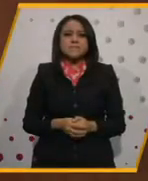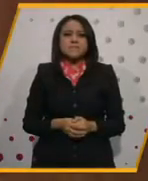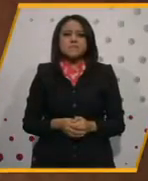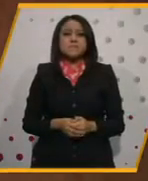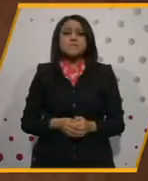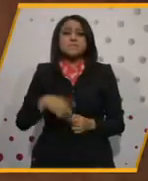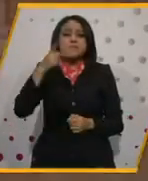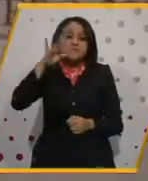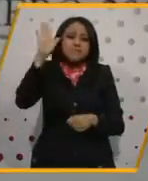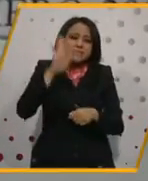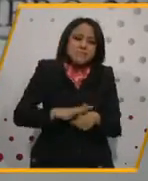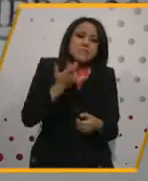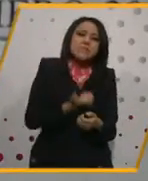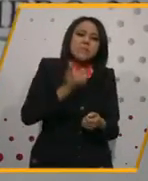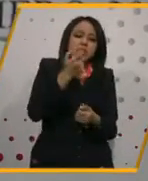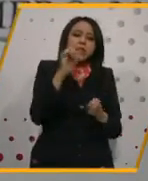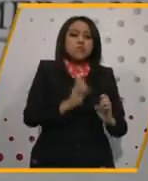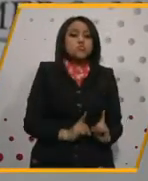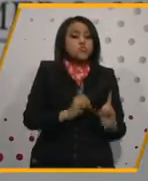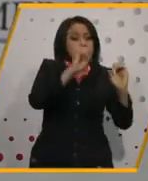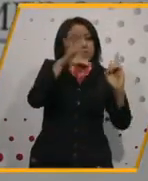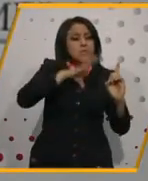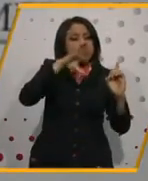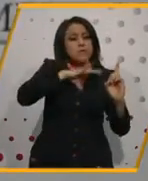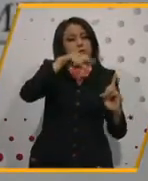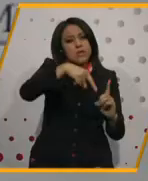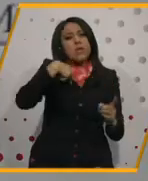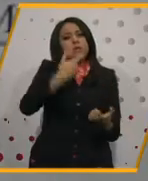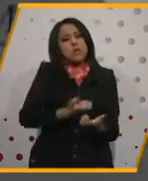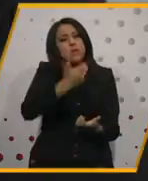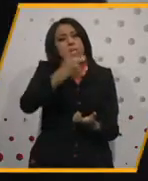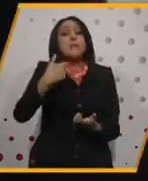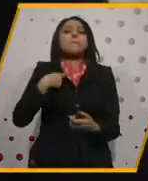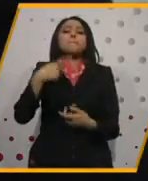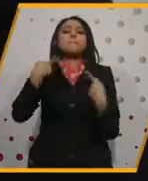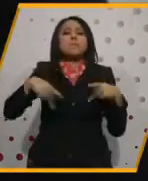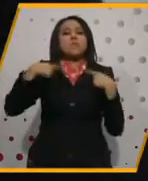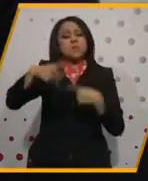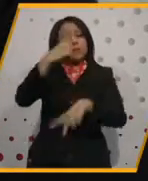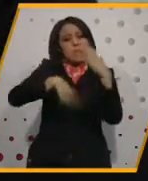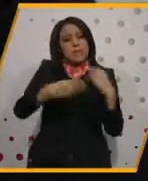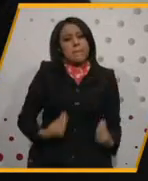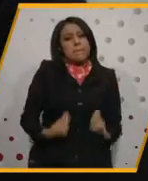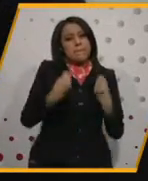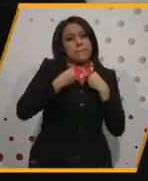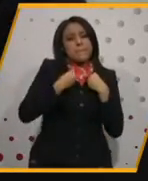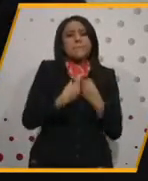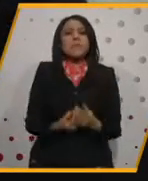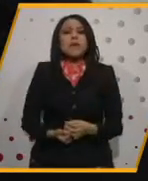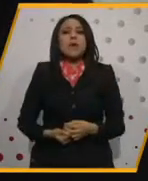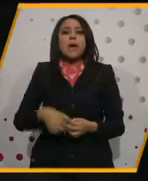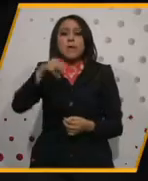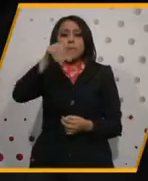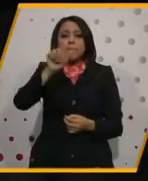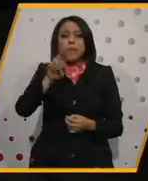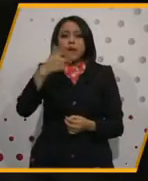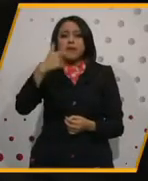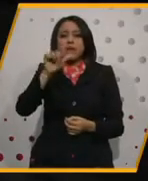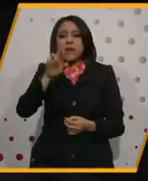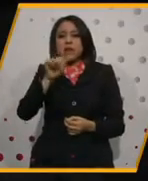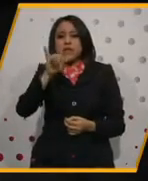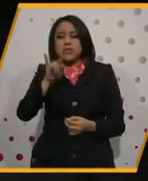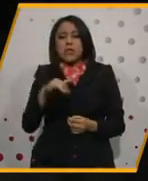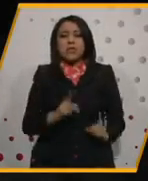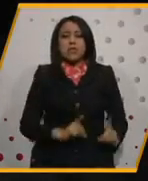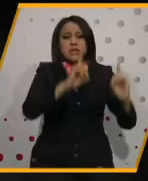Para obtener más ingresos, rentó el departamento que su esposo le dejó al morir. En 2011, doña Margarita Rogel restauraba el departamento